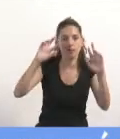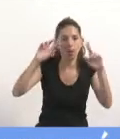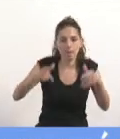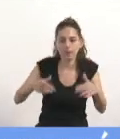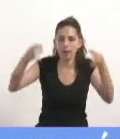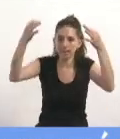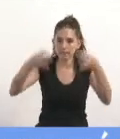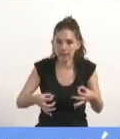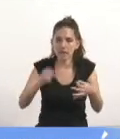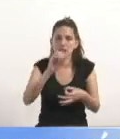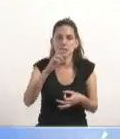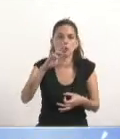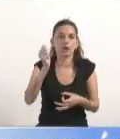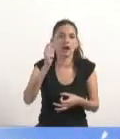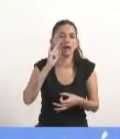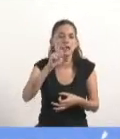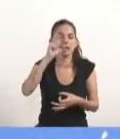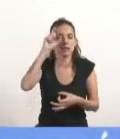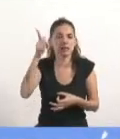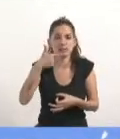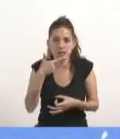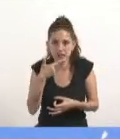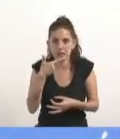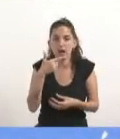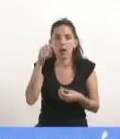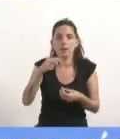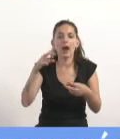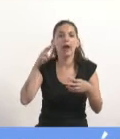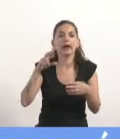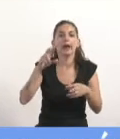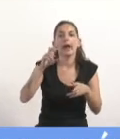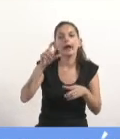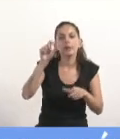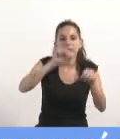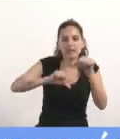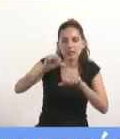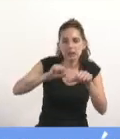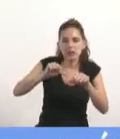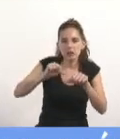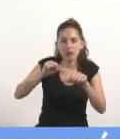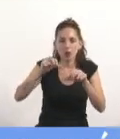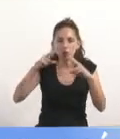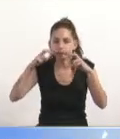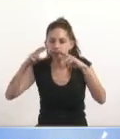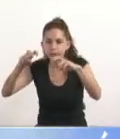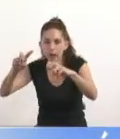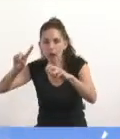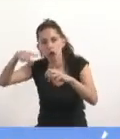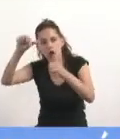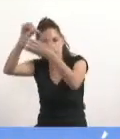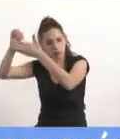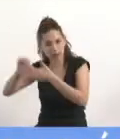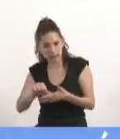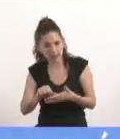momento que se llamó Raíces, por esta red de argentinos investigadores y científicos en el exterior. Fue un programa extraordinario, pero en realidad